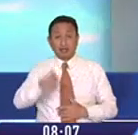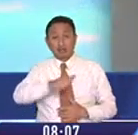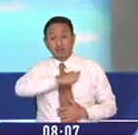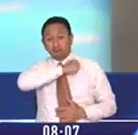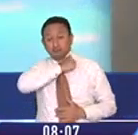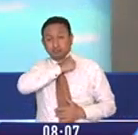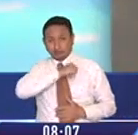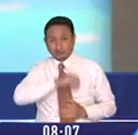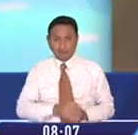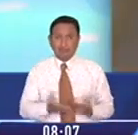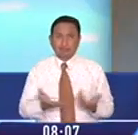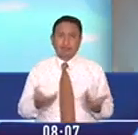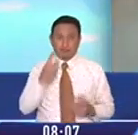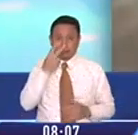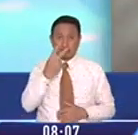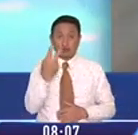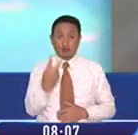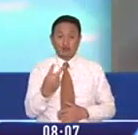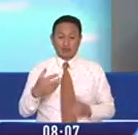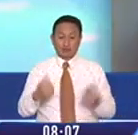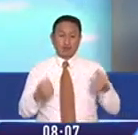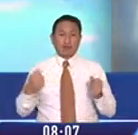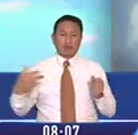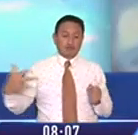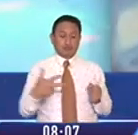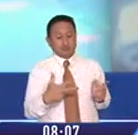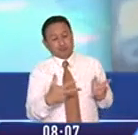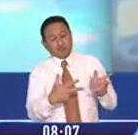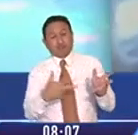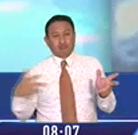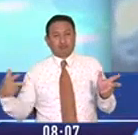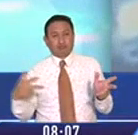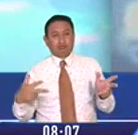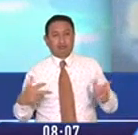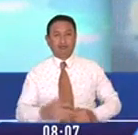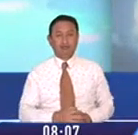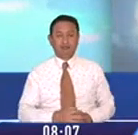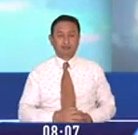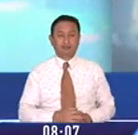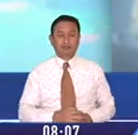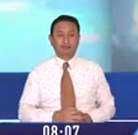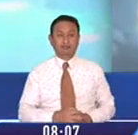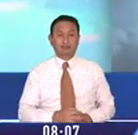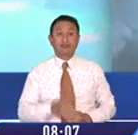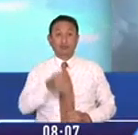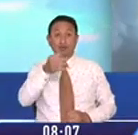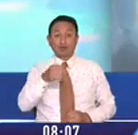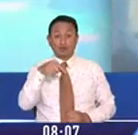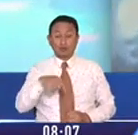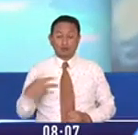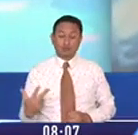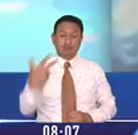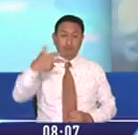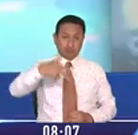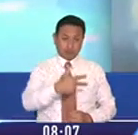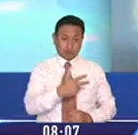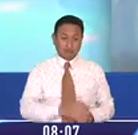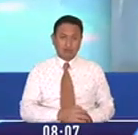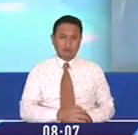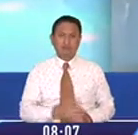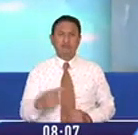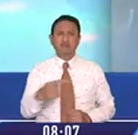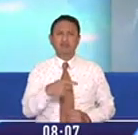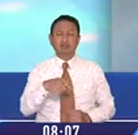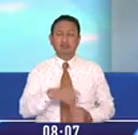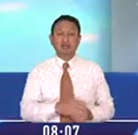secuestro. Claro, se observa que dos carros de manera repentina le cierran el paso a un auto justo en el rompe velocidades y al parecer